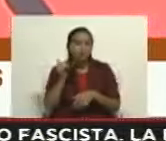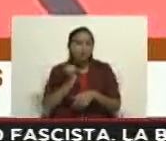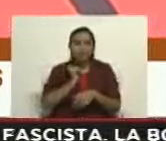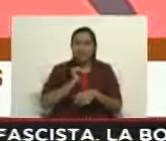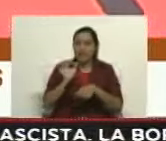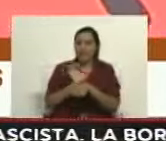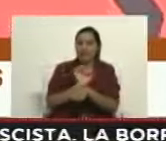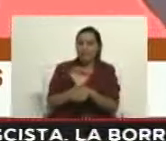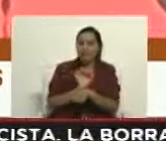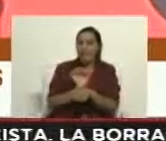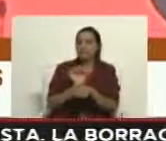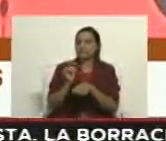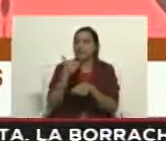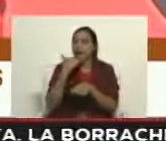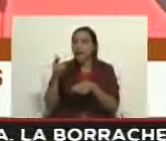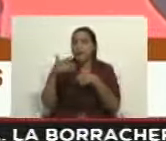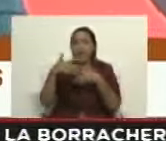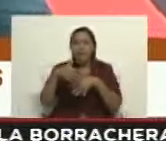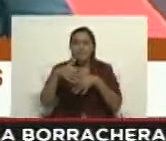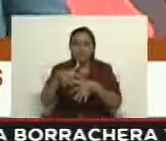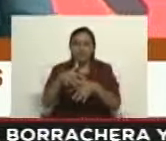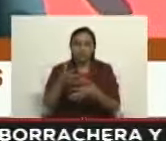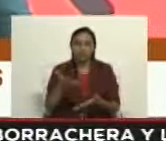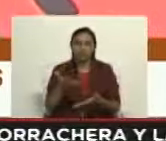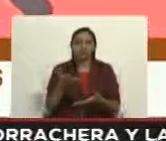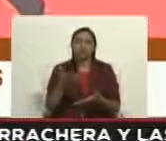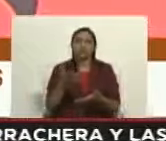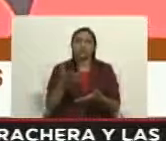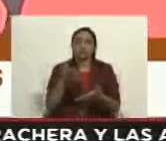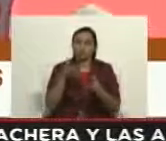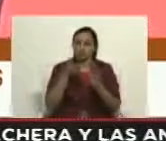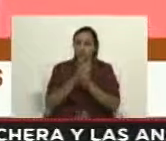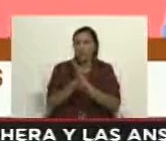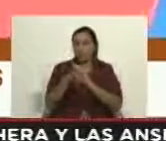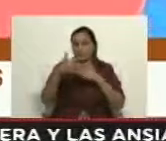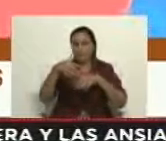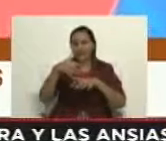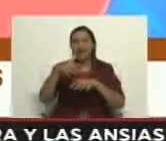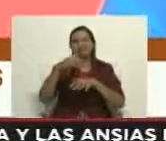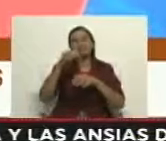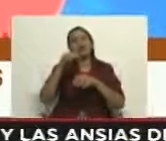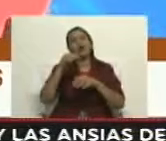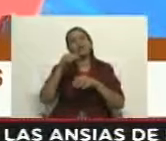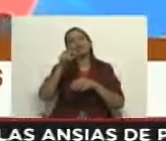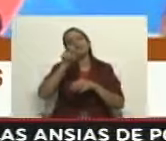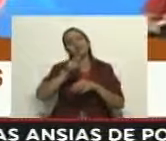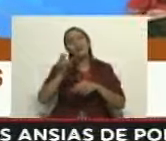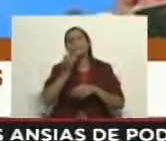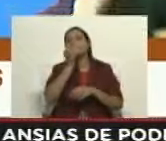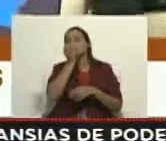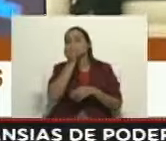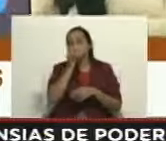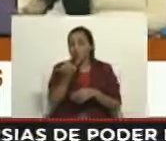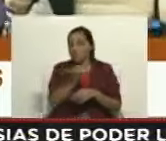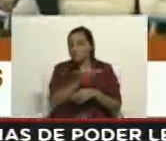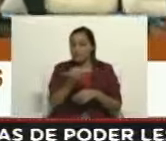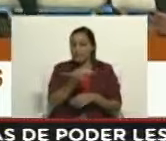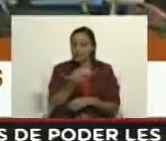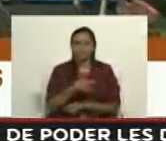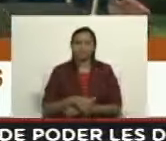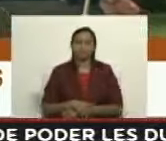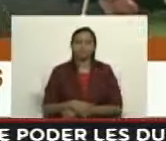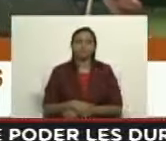se presentara dentro de esas manifestaciones que iban al Palacio de Miraflores.